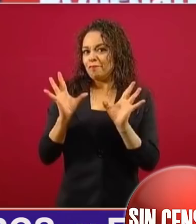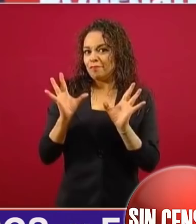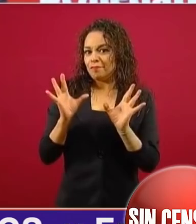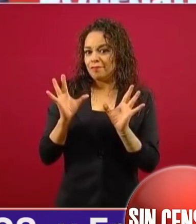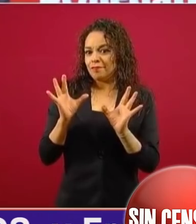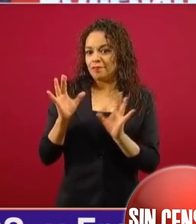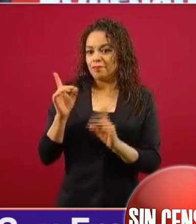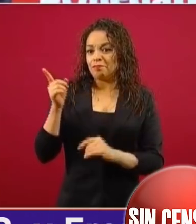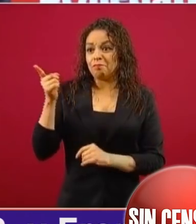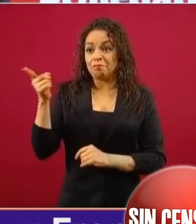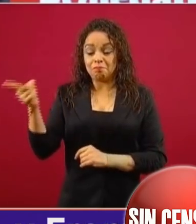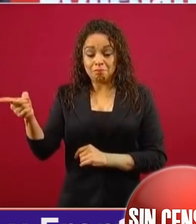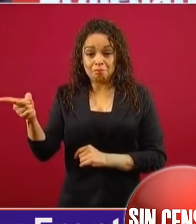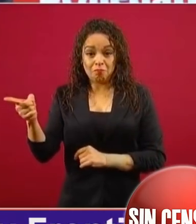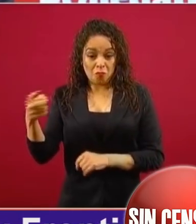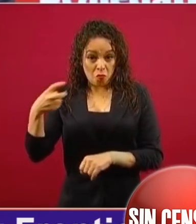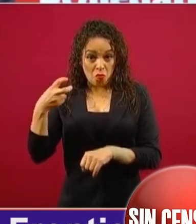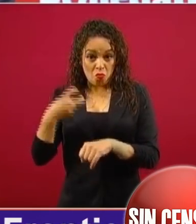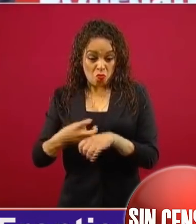críticos severos